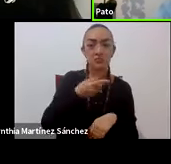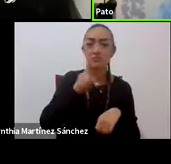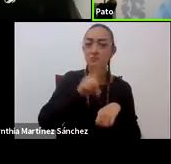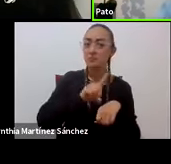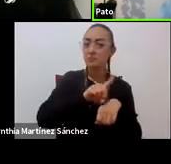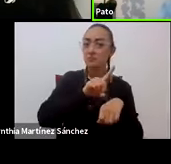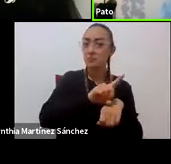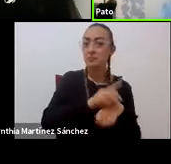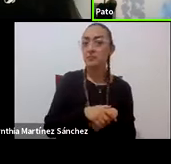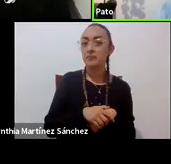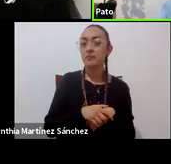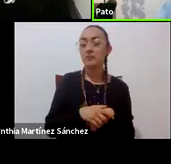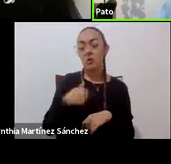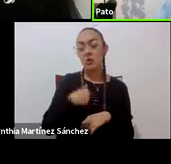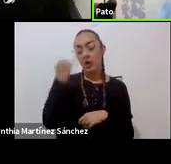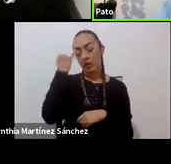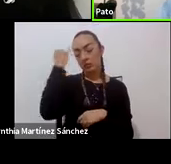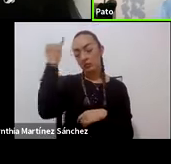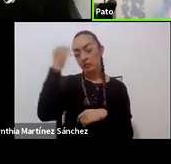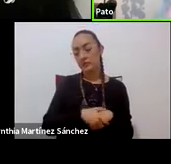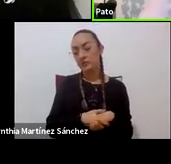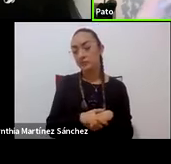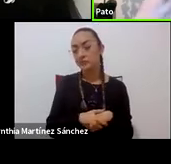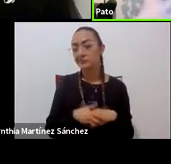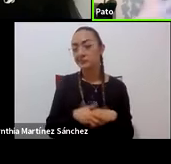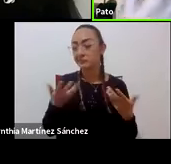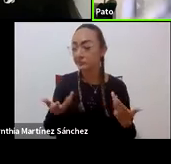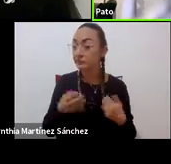me quedo con esta idea, digamos, es que es